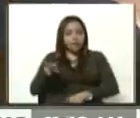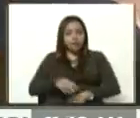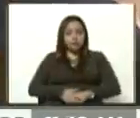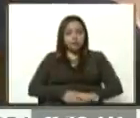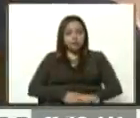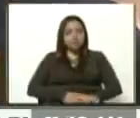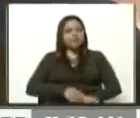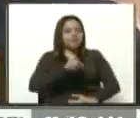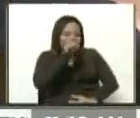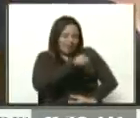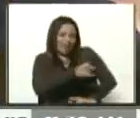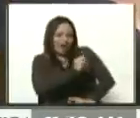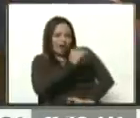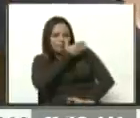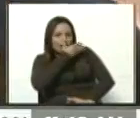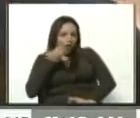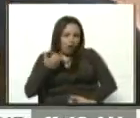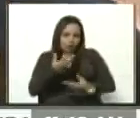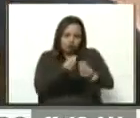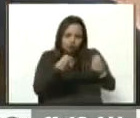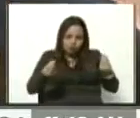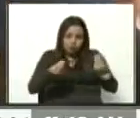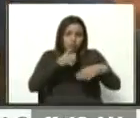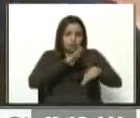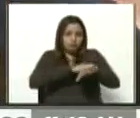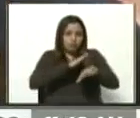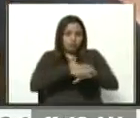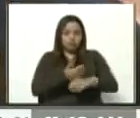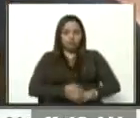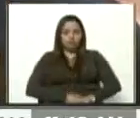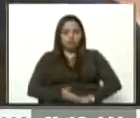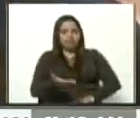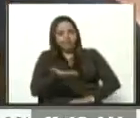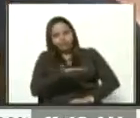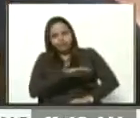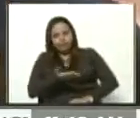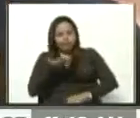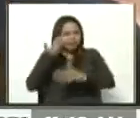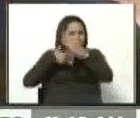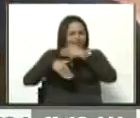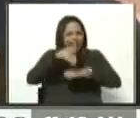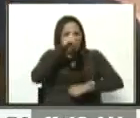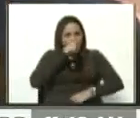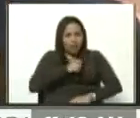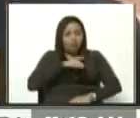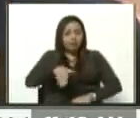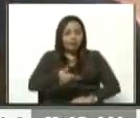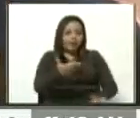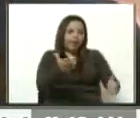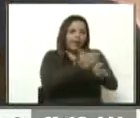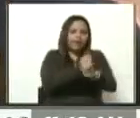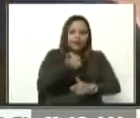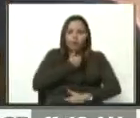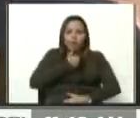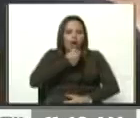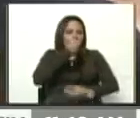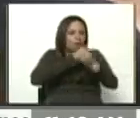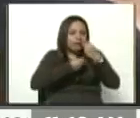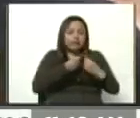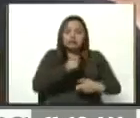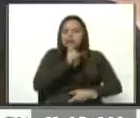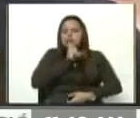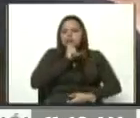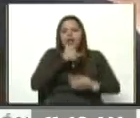ha mejorado bastante porque hace unos años atrás para conseguir algún producto era complicado.